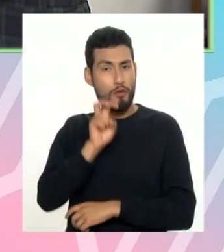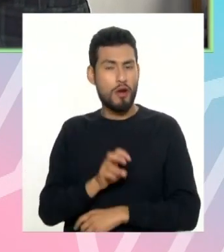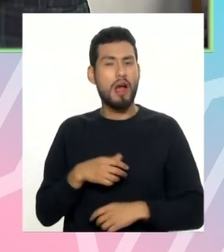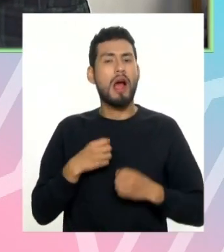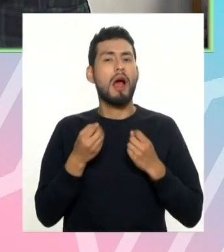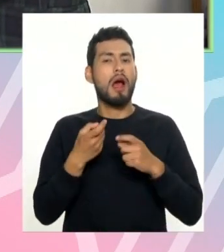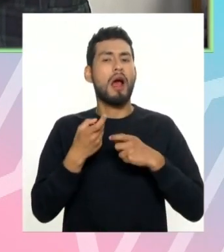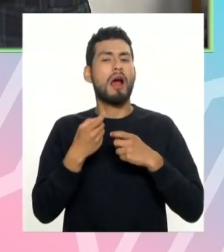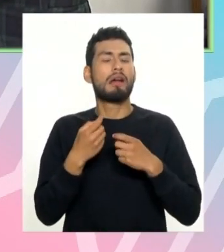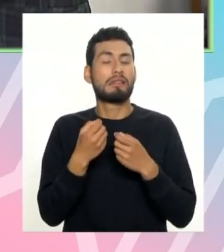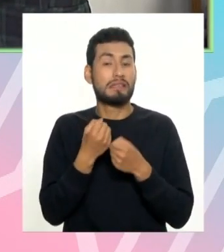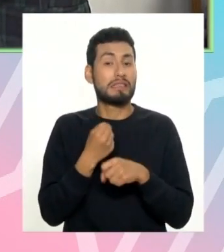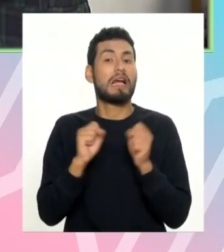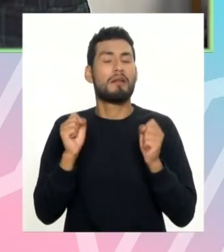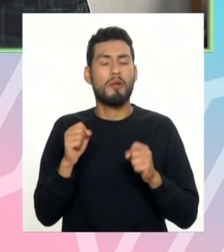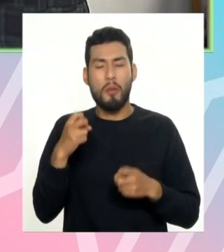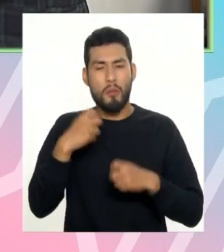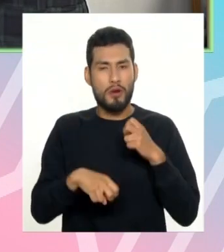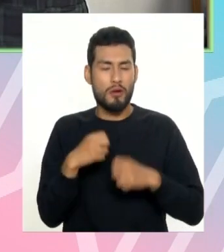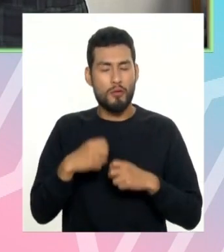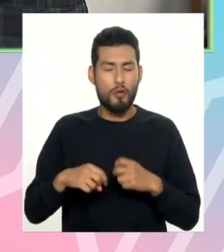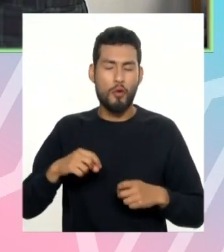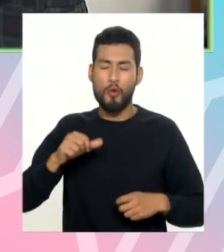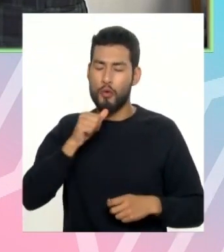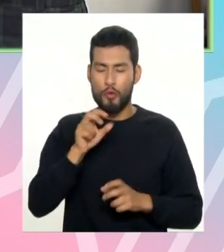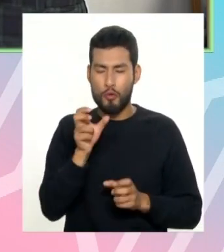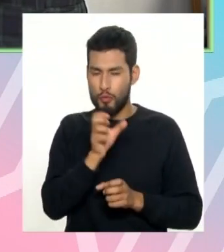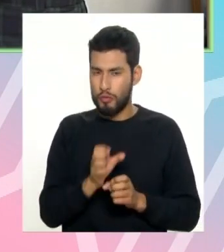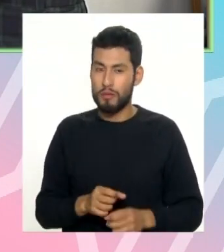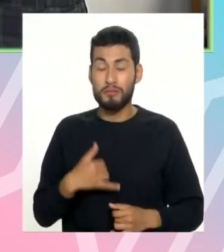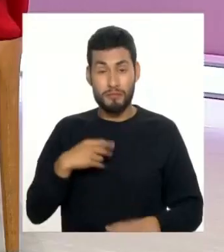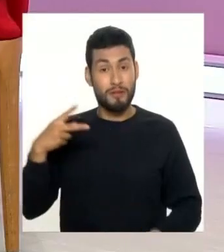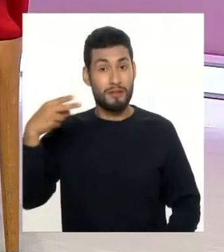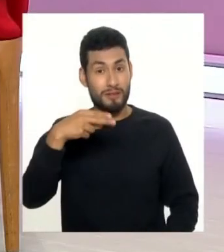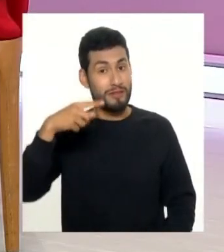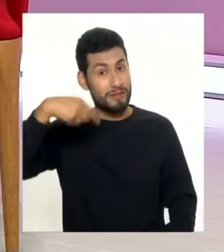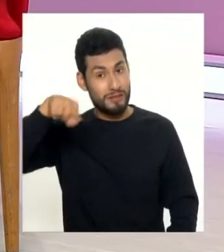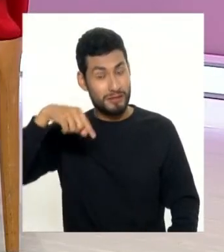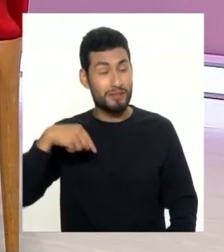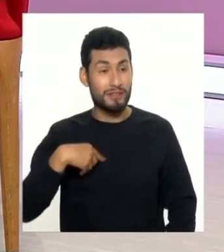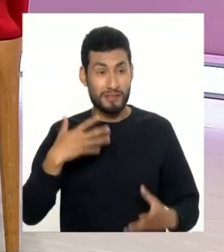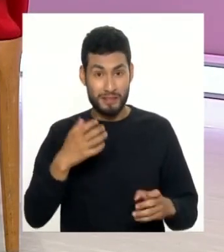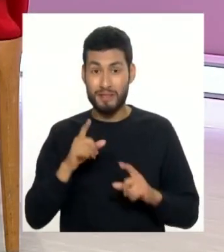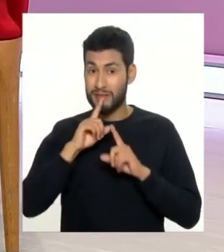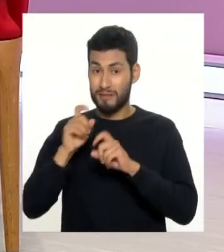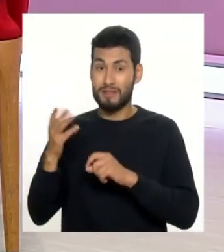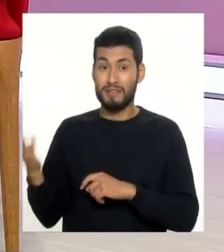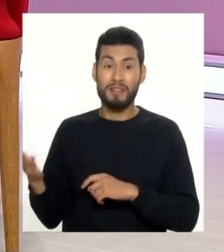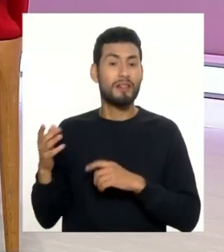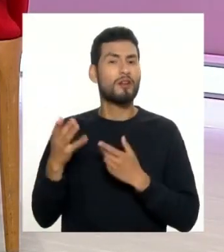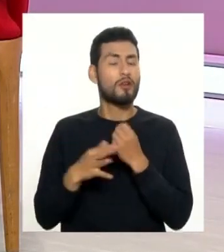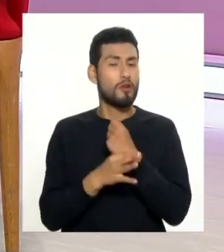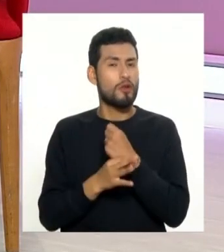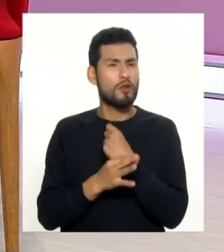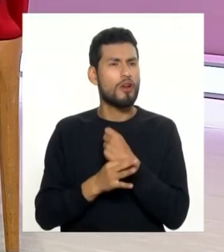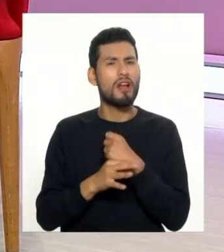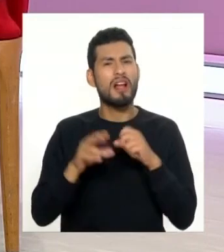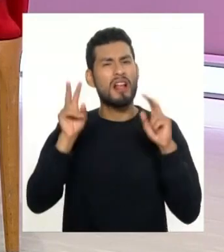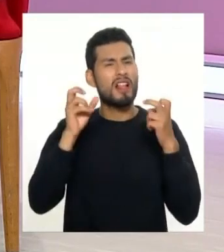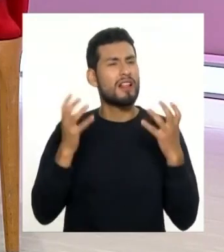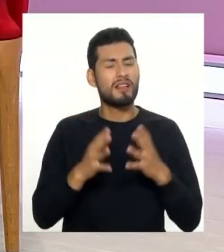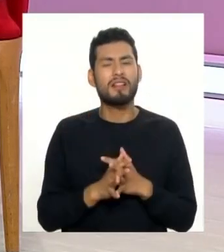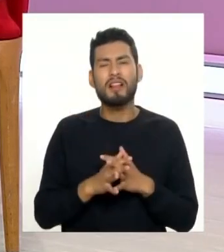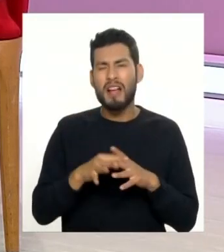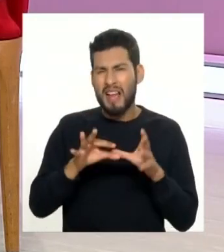los problemas casualmente de dolor lumbar. Pero bueno, vamos al corte y ya regresamos porque yo quiero preguntarle también al doctor con respecto